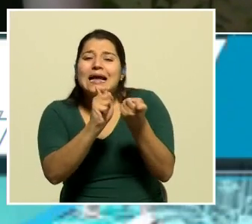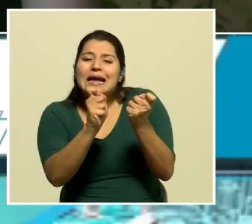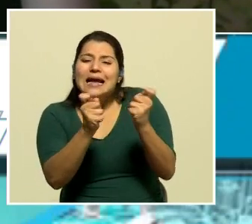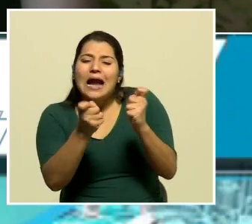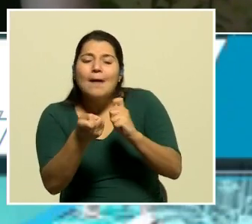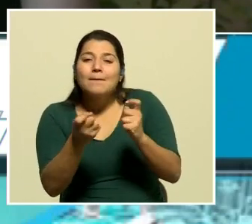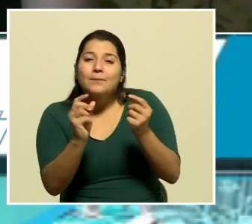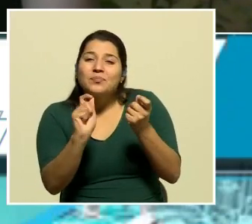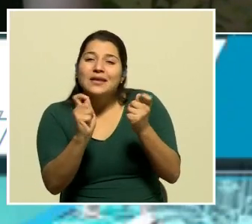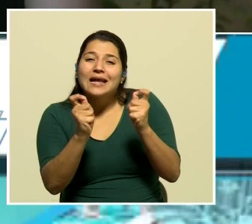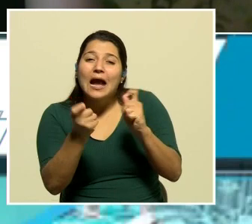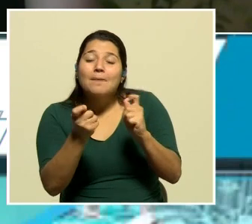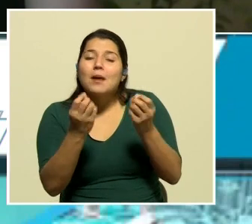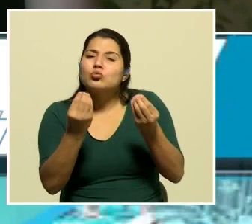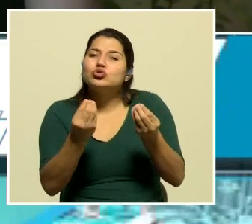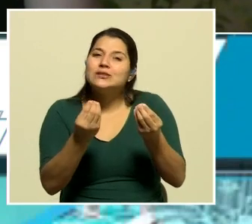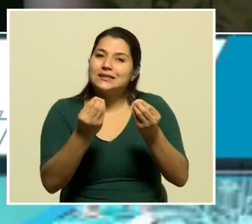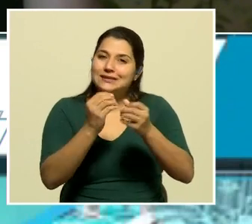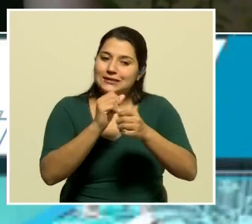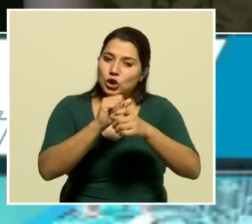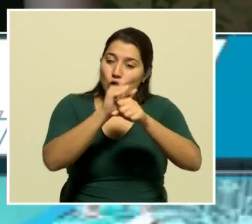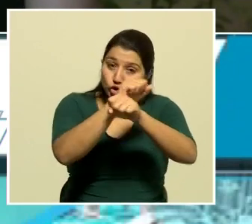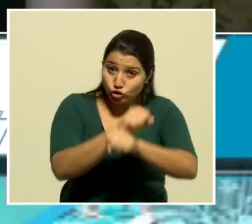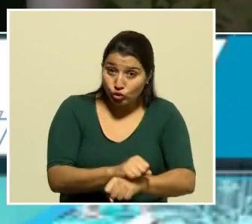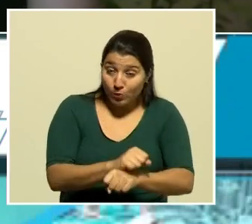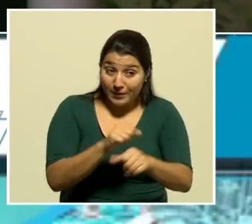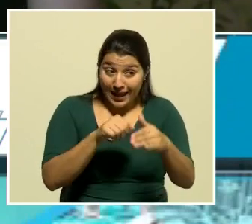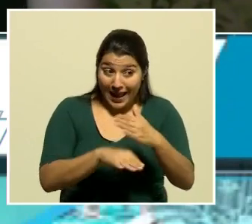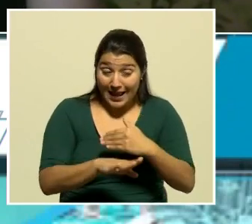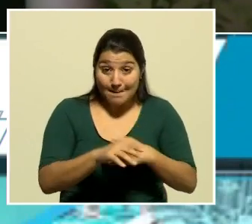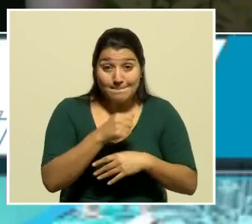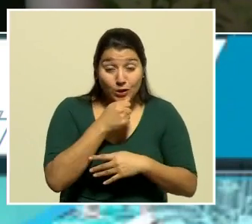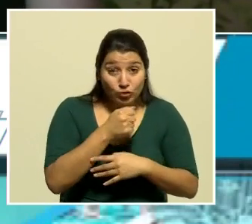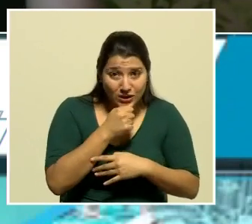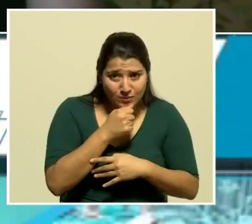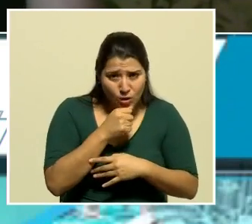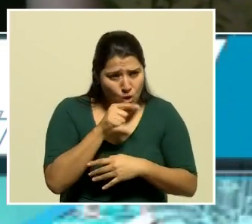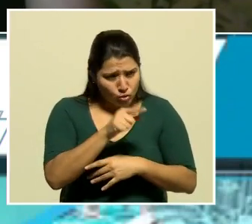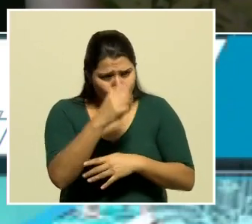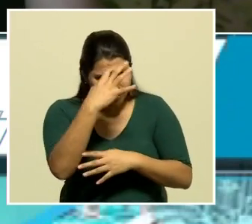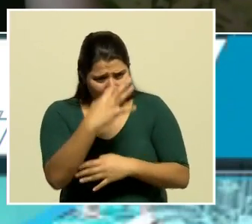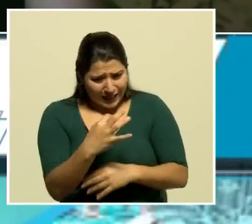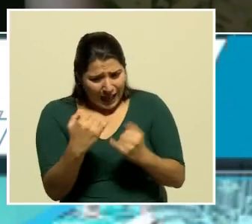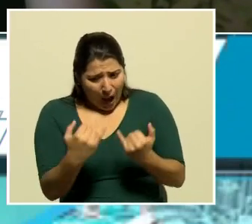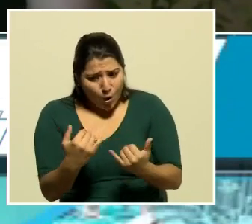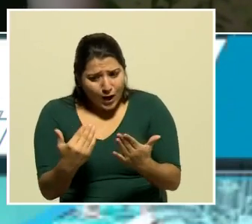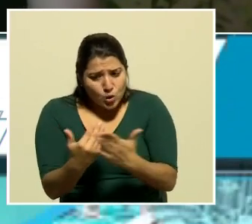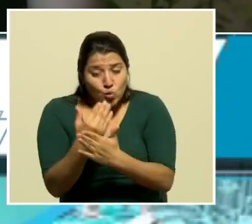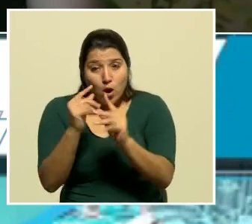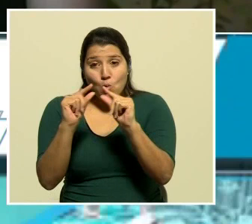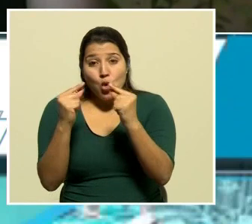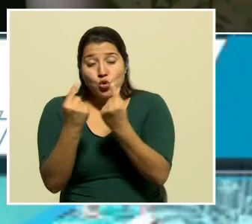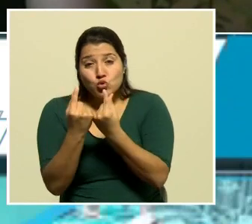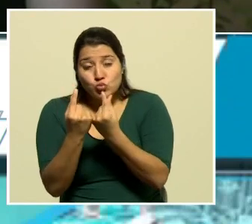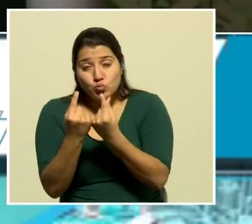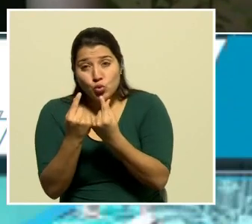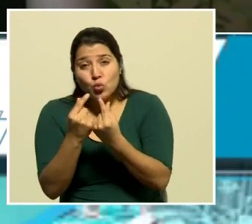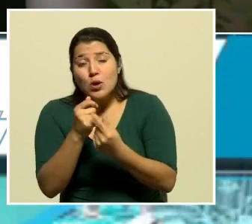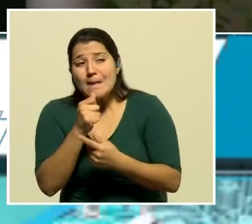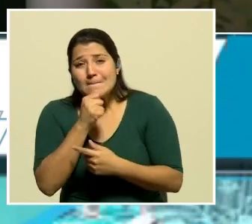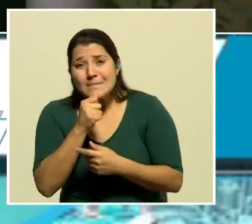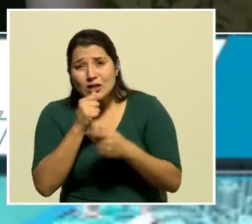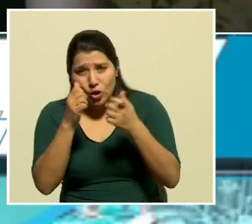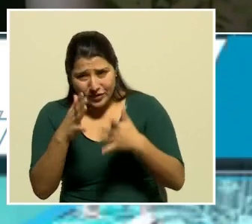oficio. ¿Vos crees que hay una nueva generación de periodistas? ¿Sentís esa identidad? ¿Hay un núcleo